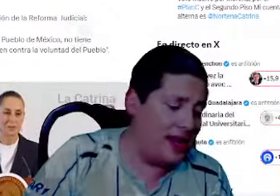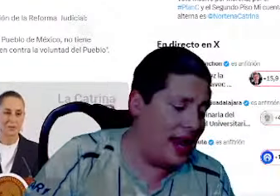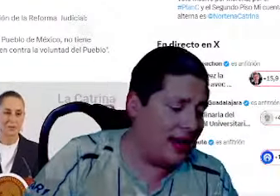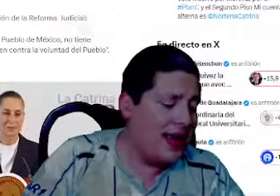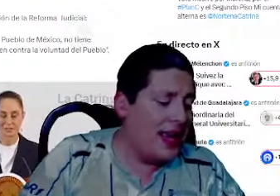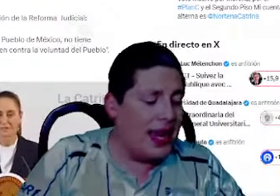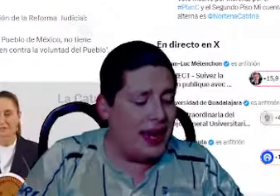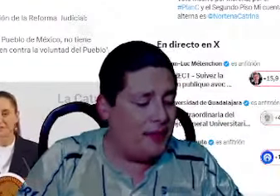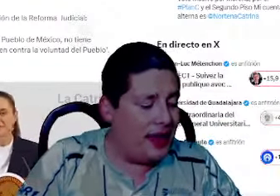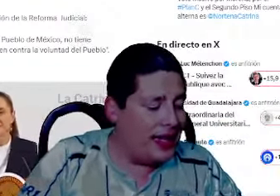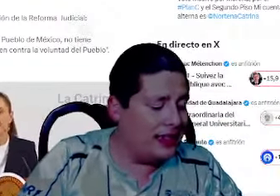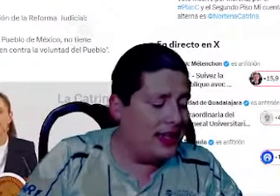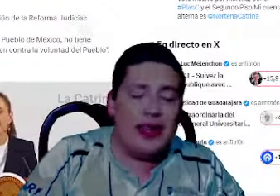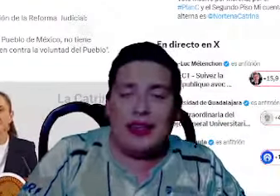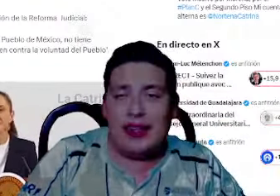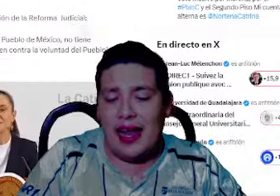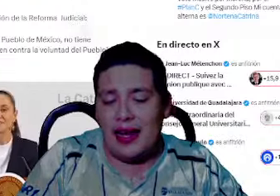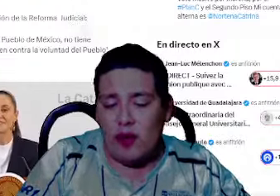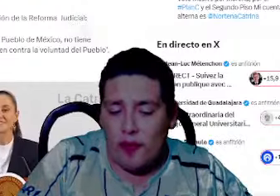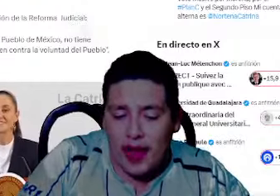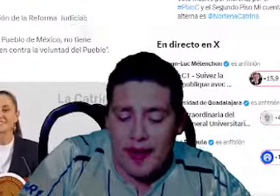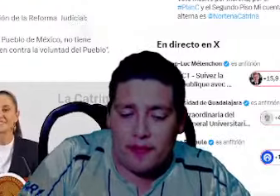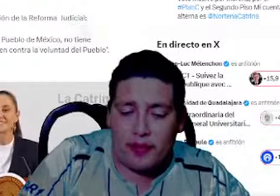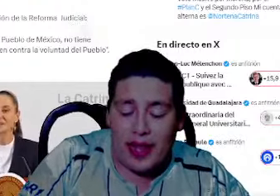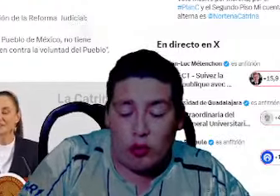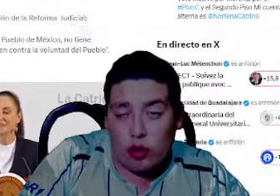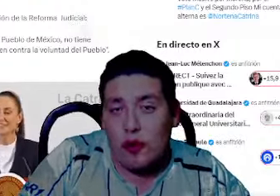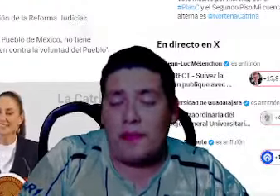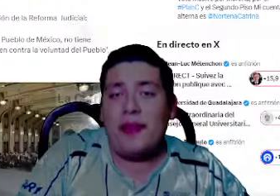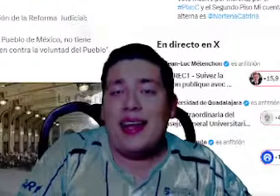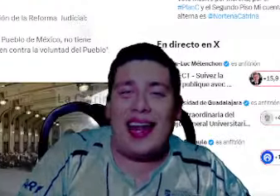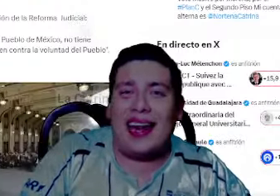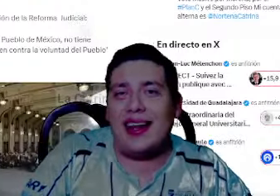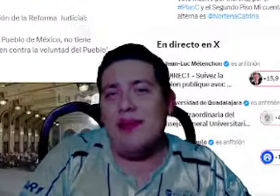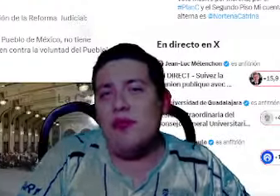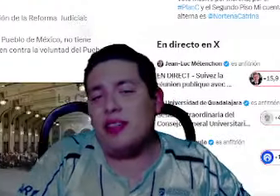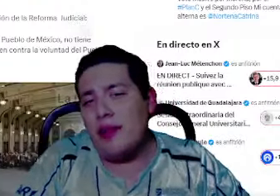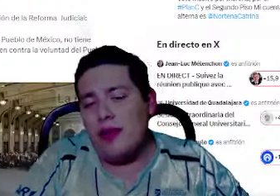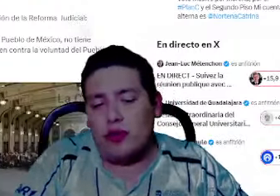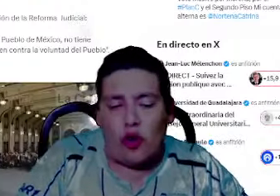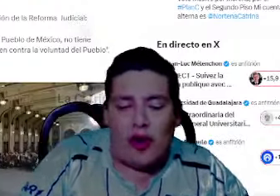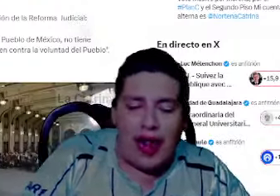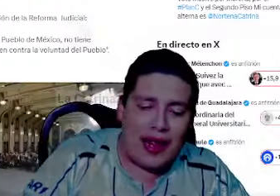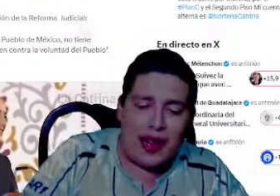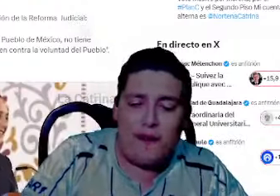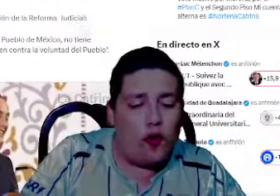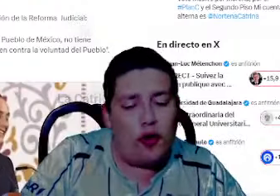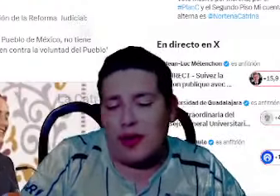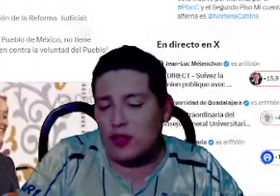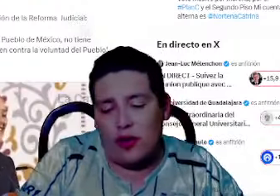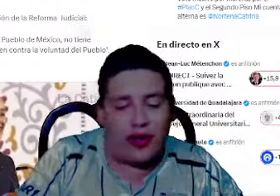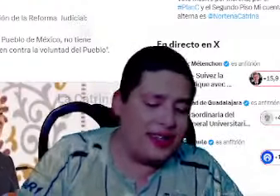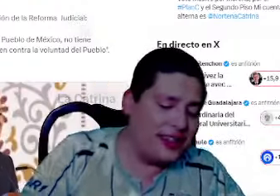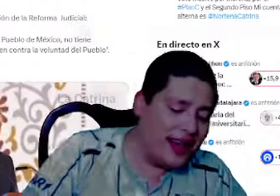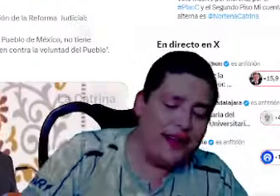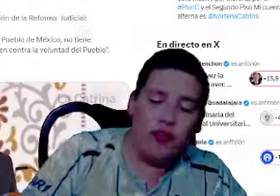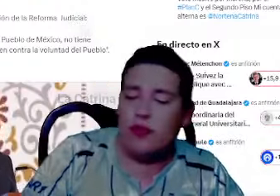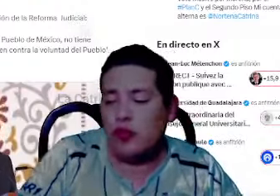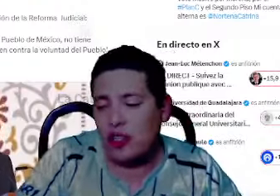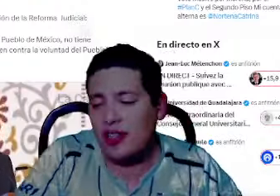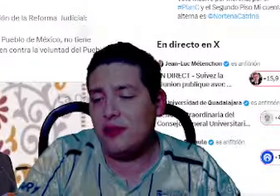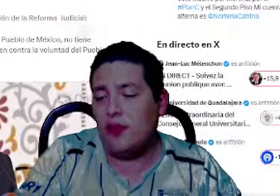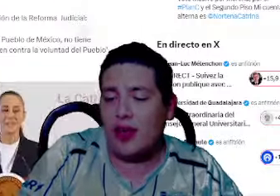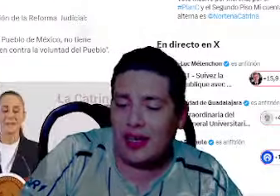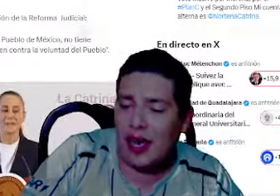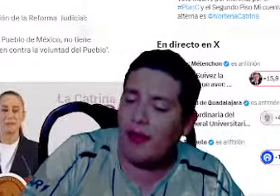próximos a terminar el mes de octubre. Y arrancamos, amigos, con la información que está